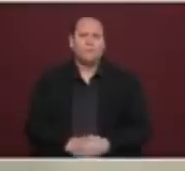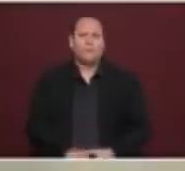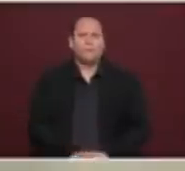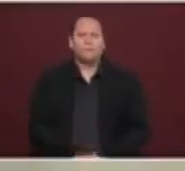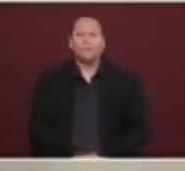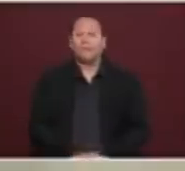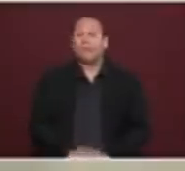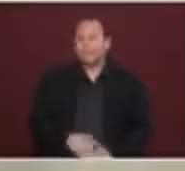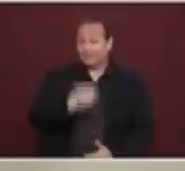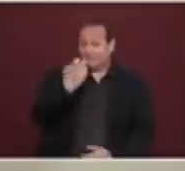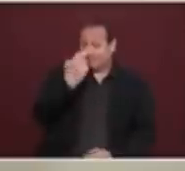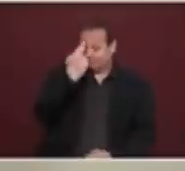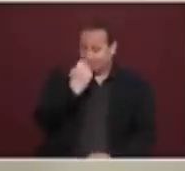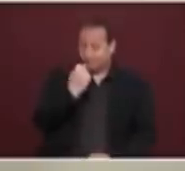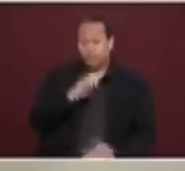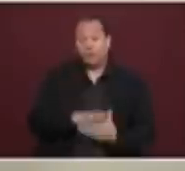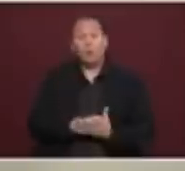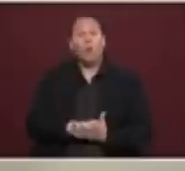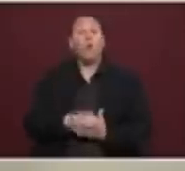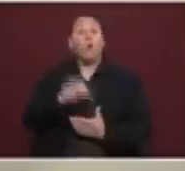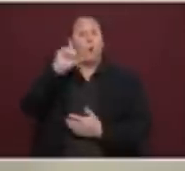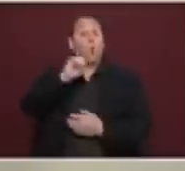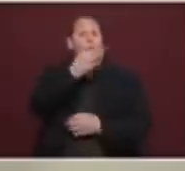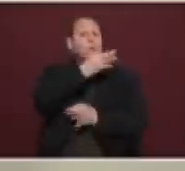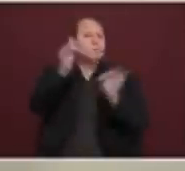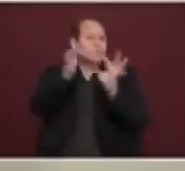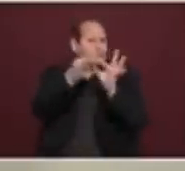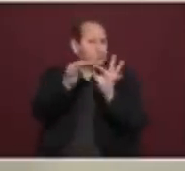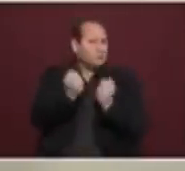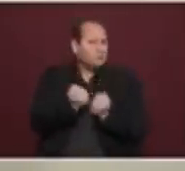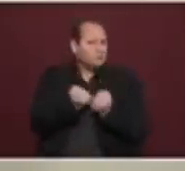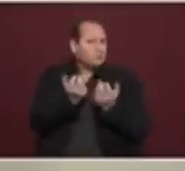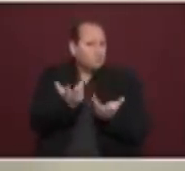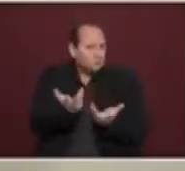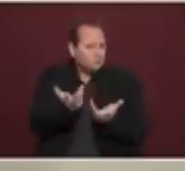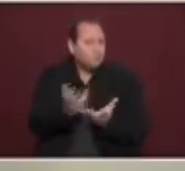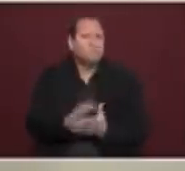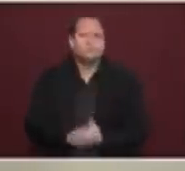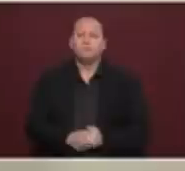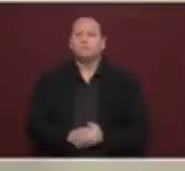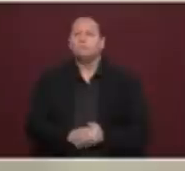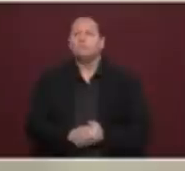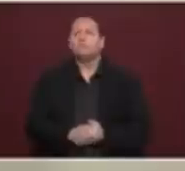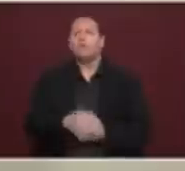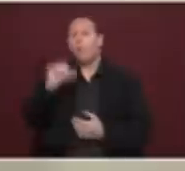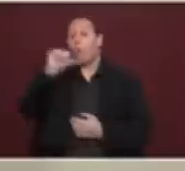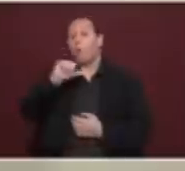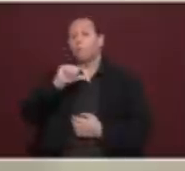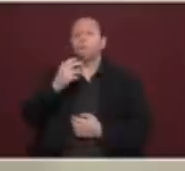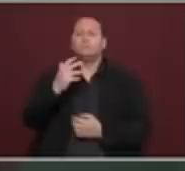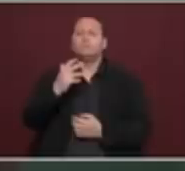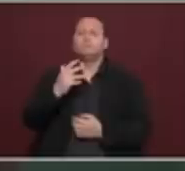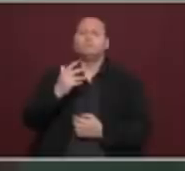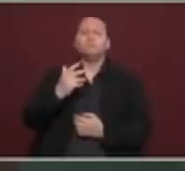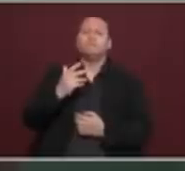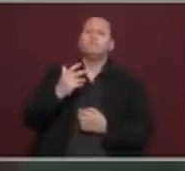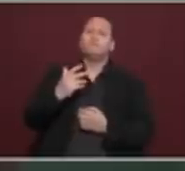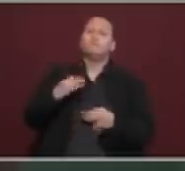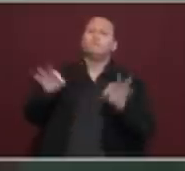por eso vamos a informarles el día de hoy